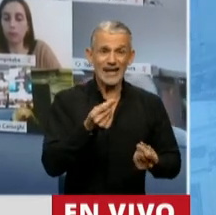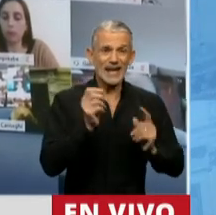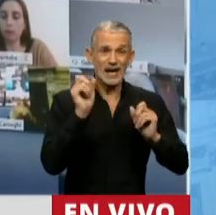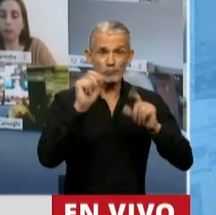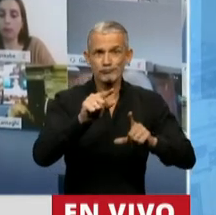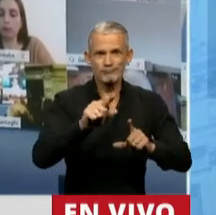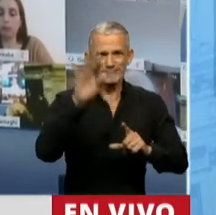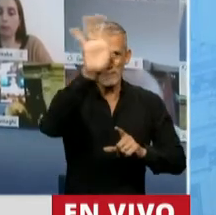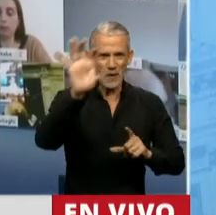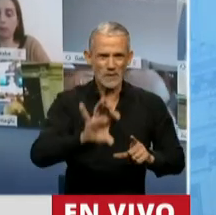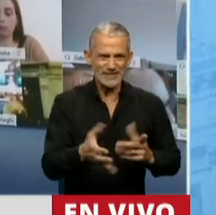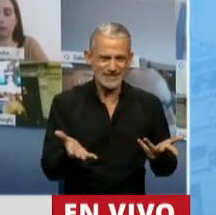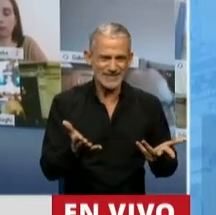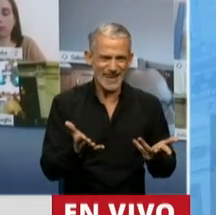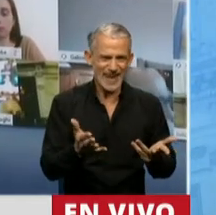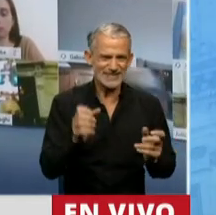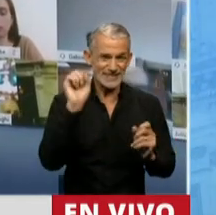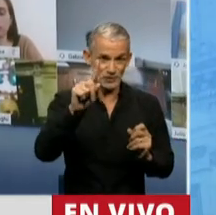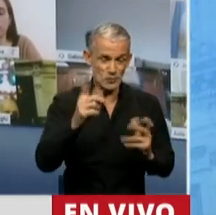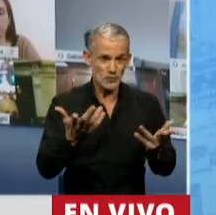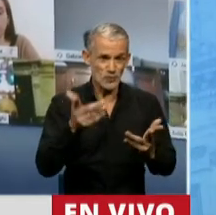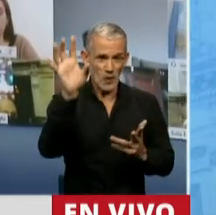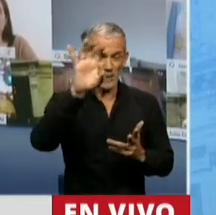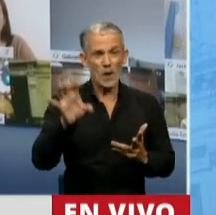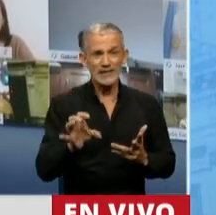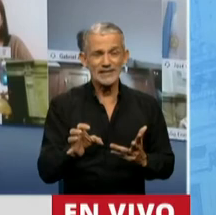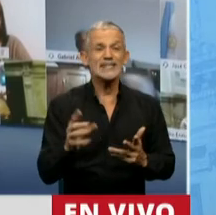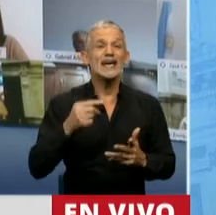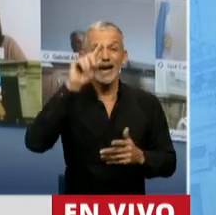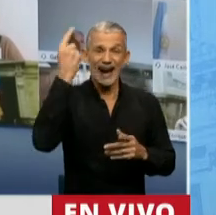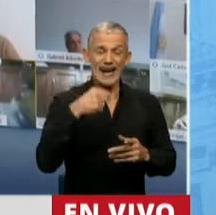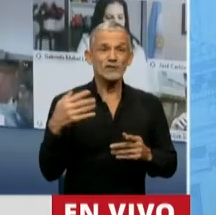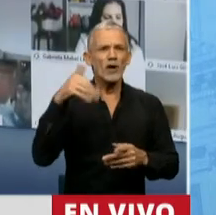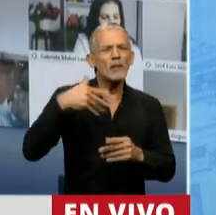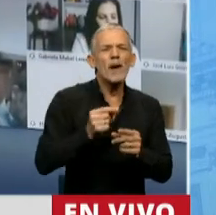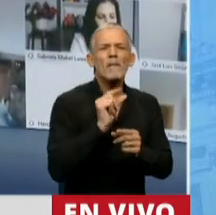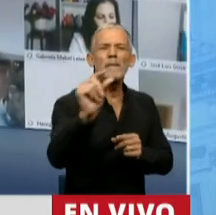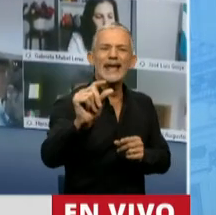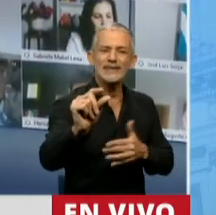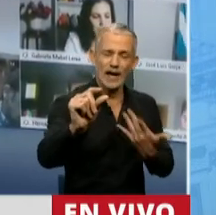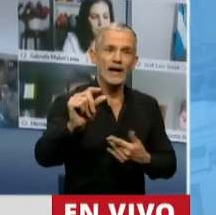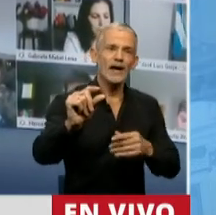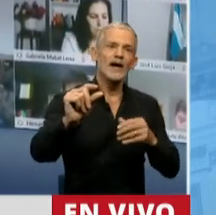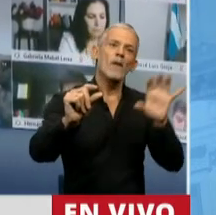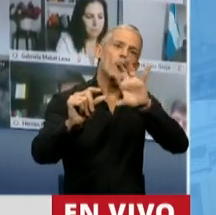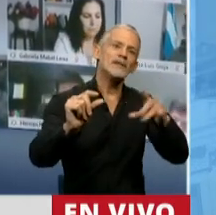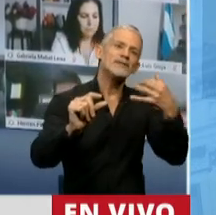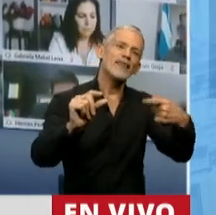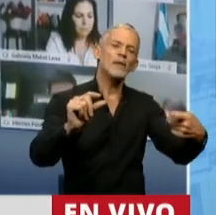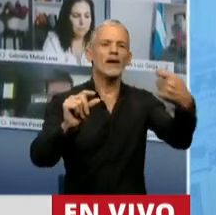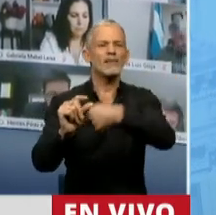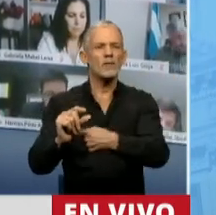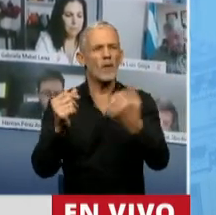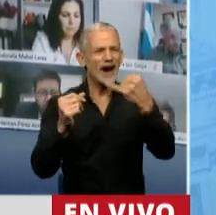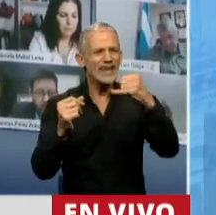realidad era, correspondía originalmente a las provincias y que la Nación después le presta y las provincias le tienen que devolver